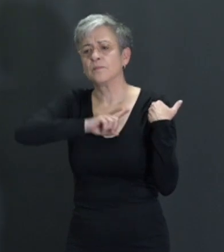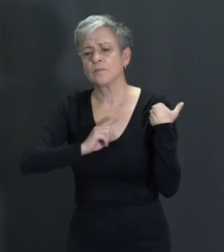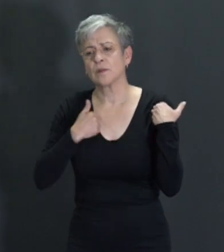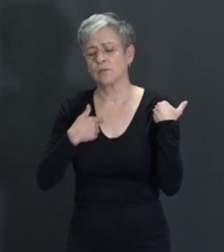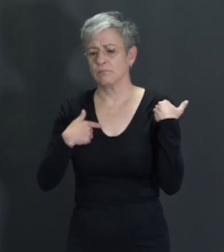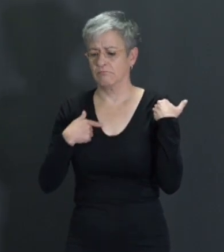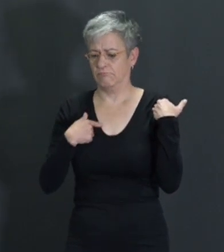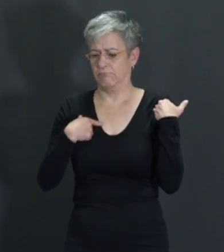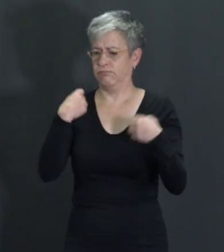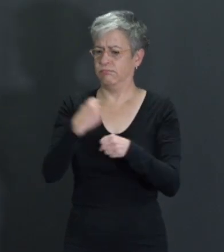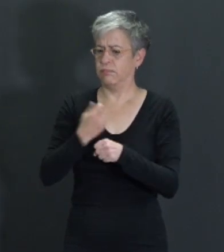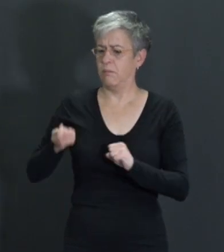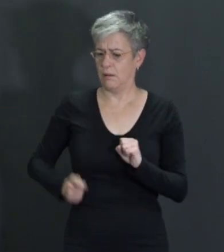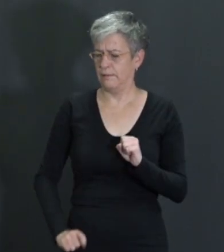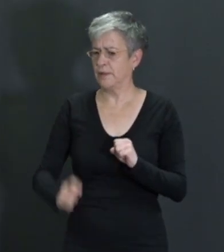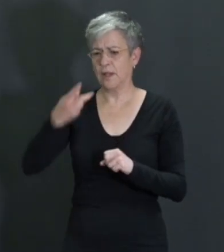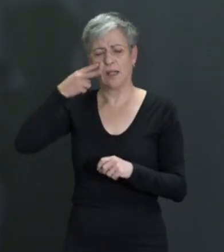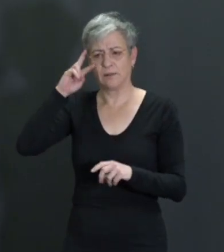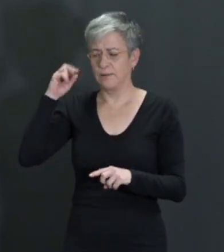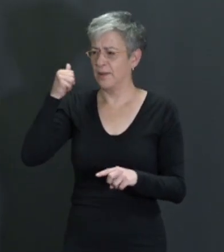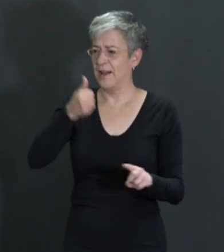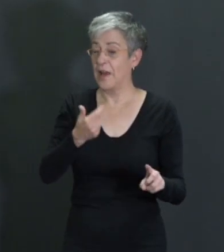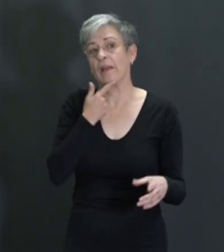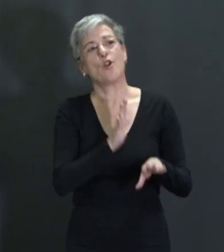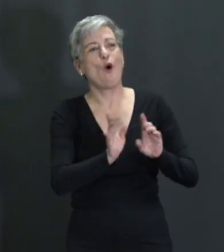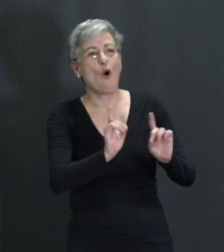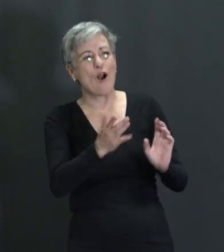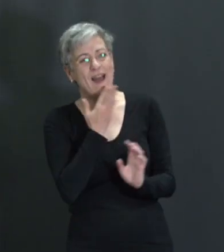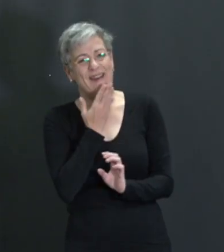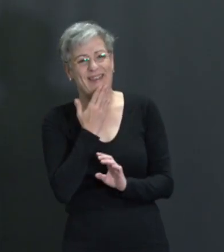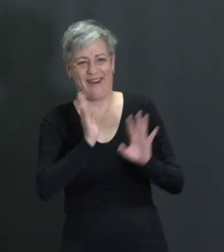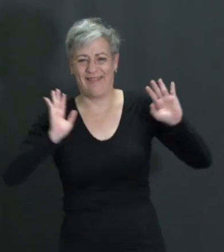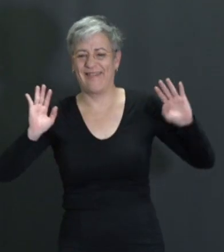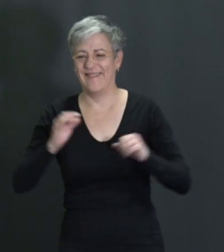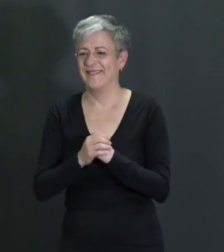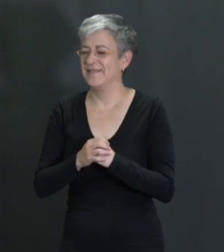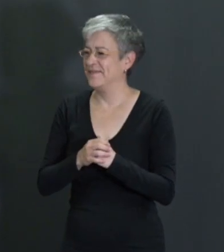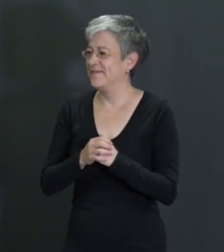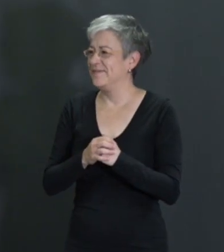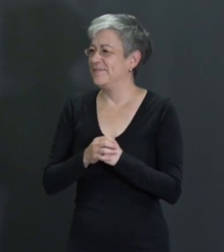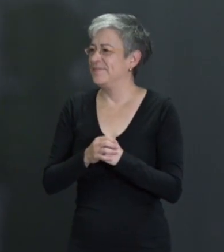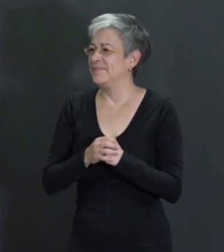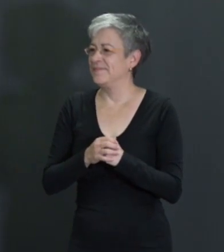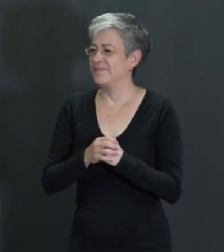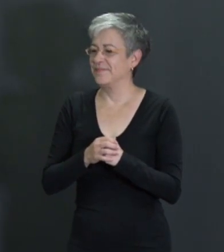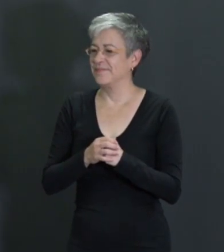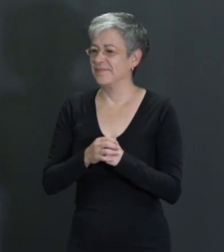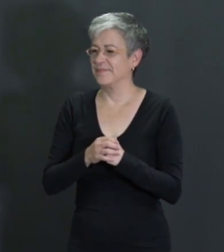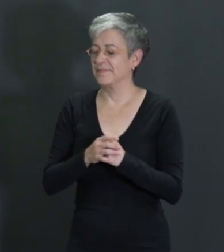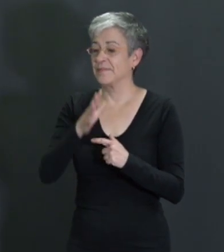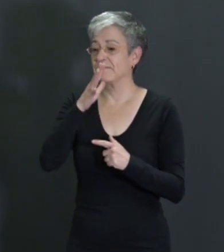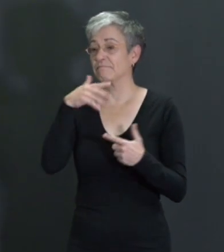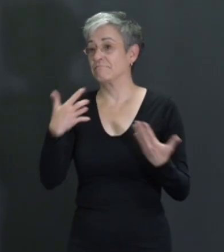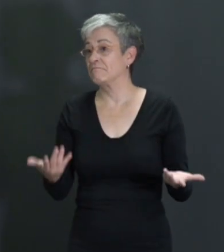vuestros campos. Y eso es la edad, Santiago. La mía. Y bueno, nada,